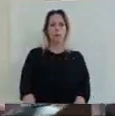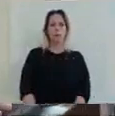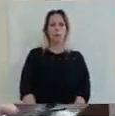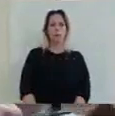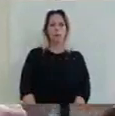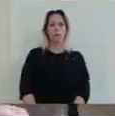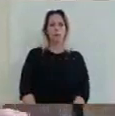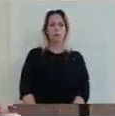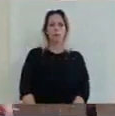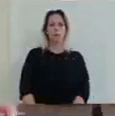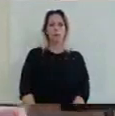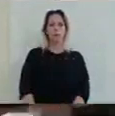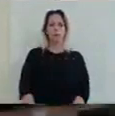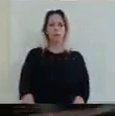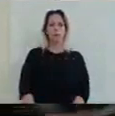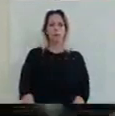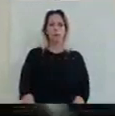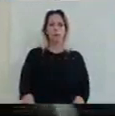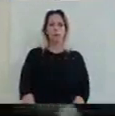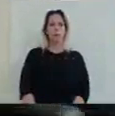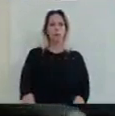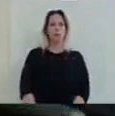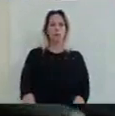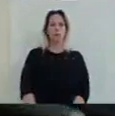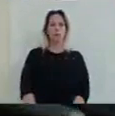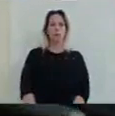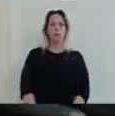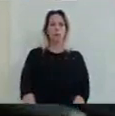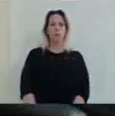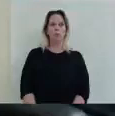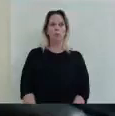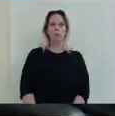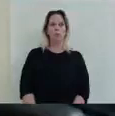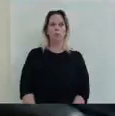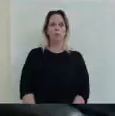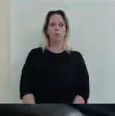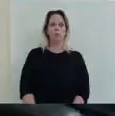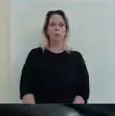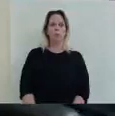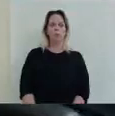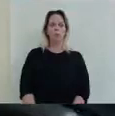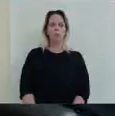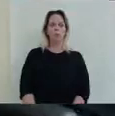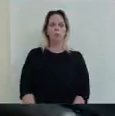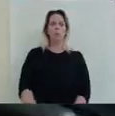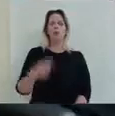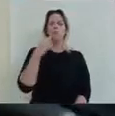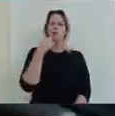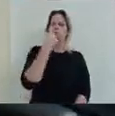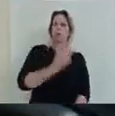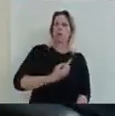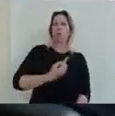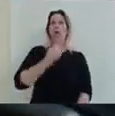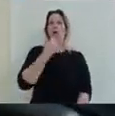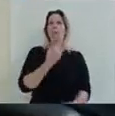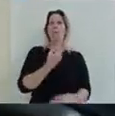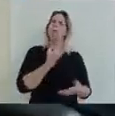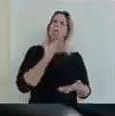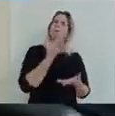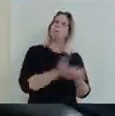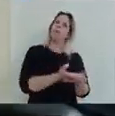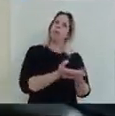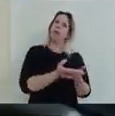el uso de la palabra se pide otro. Porque acá piden detalles de gasto efectuado. Y acá la concejal recién